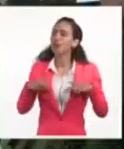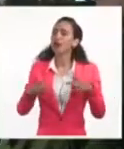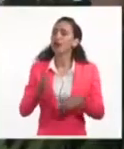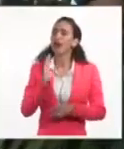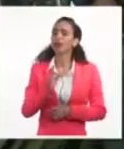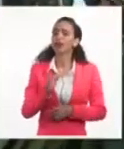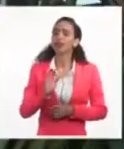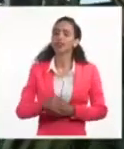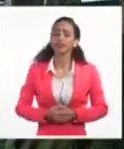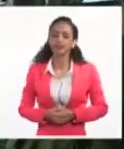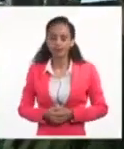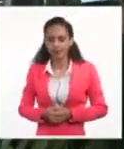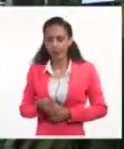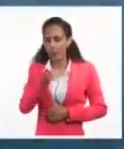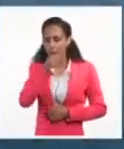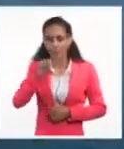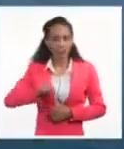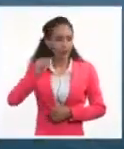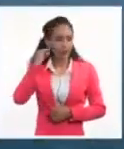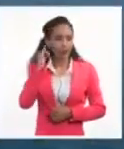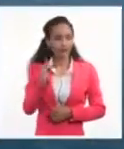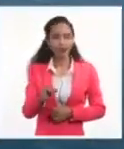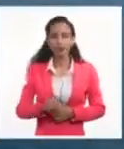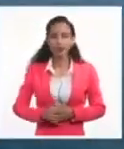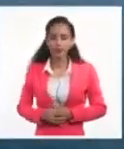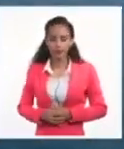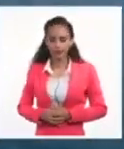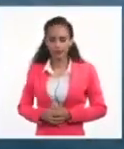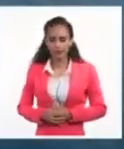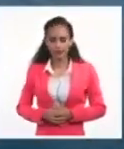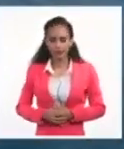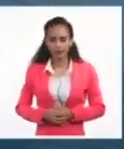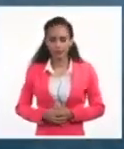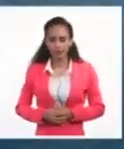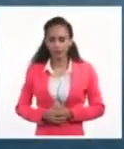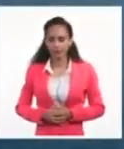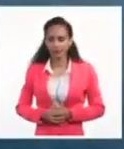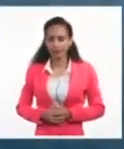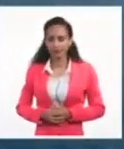Evelix Z. Miller, Sistema Informativo de la Televisión Cubana.